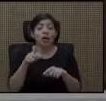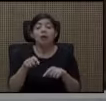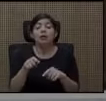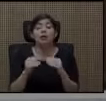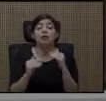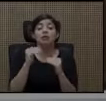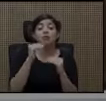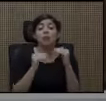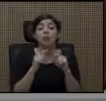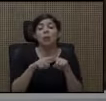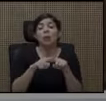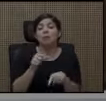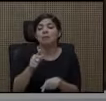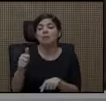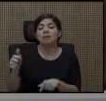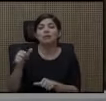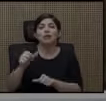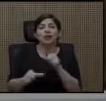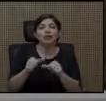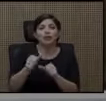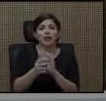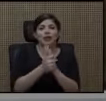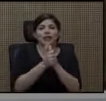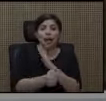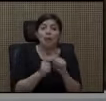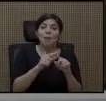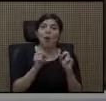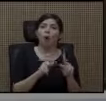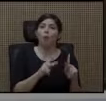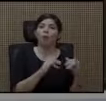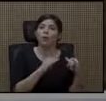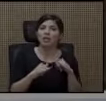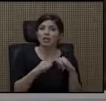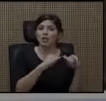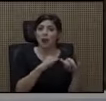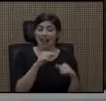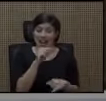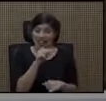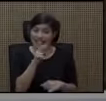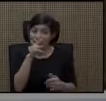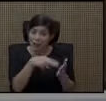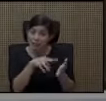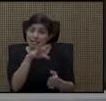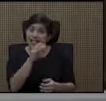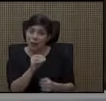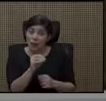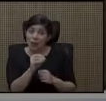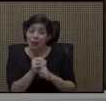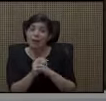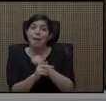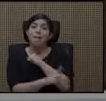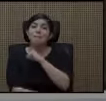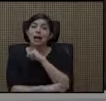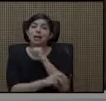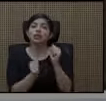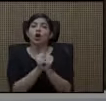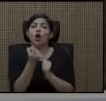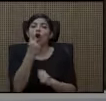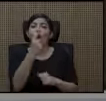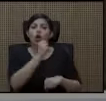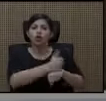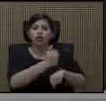talento de quienes quieran sobresalir en ese 2050 un país con 11 polos de desarrollo des